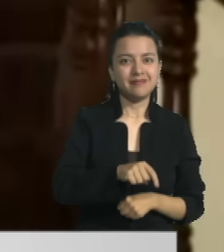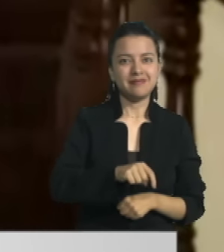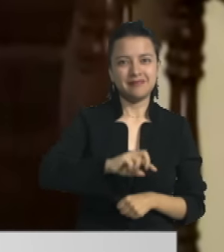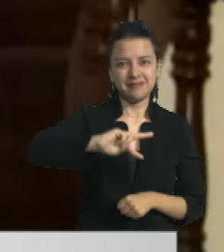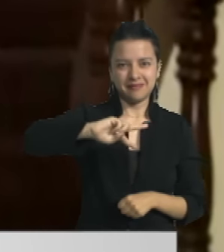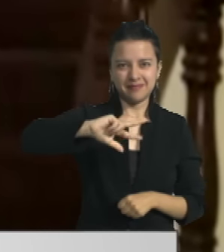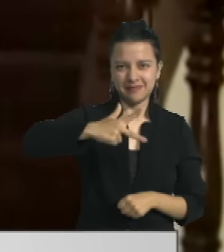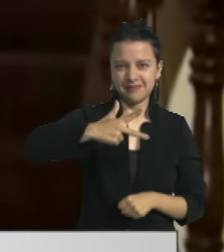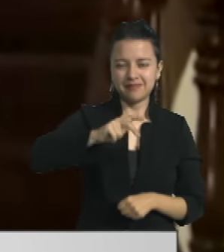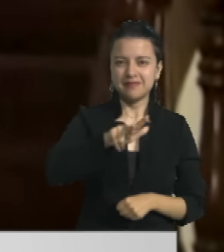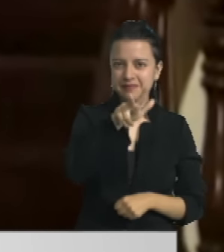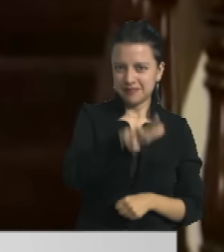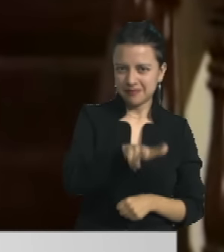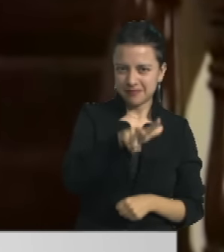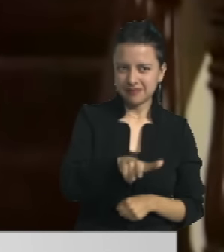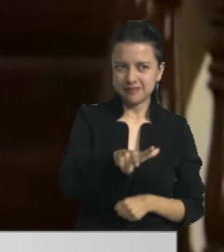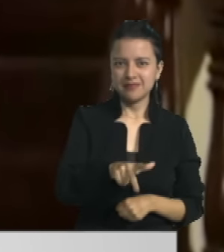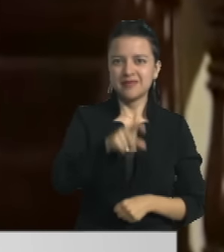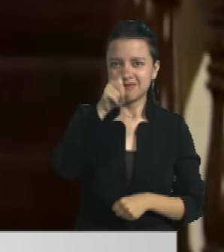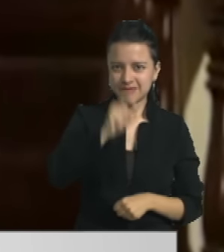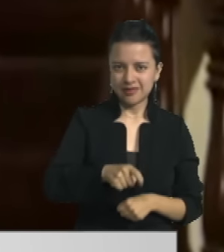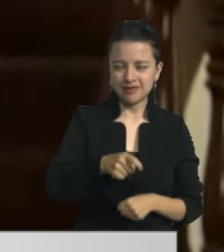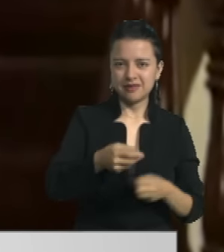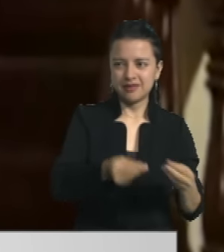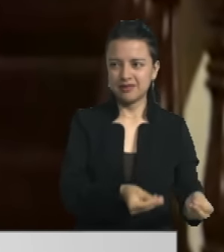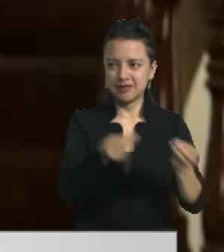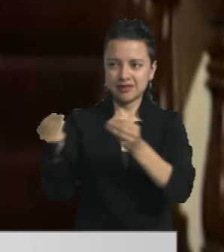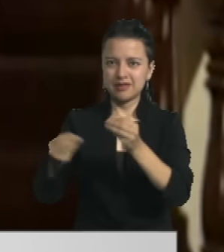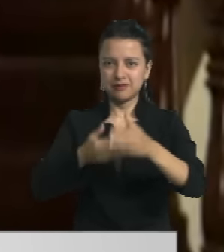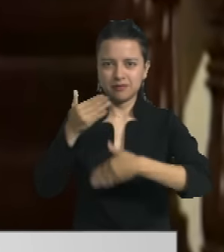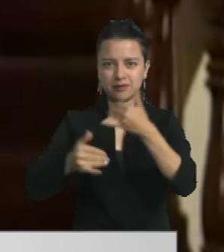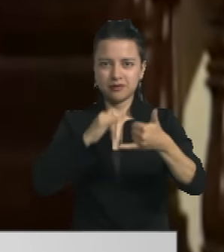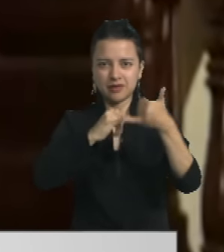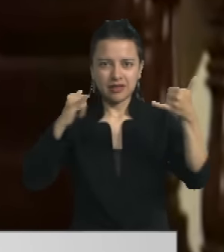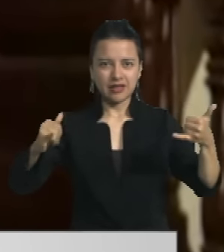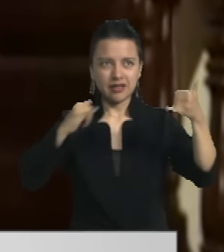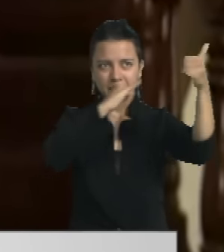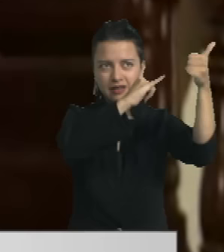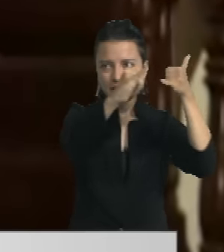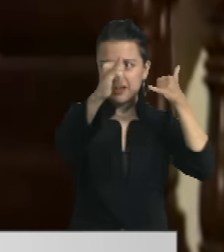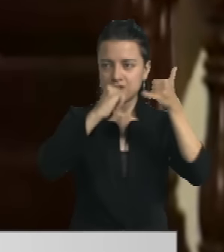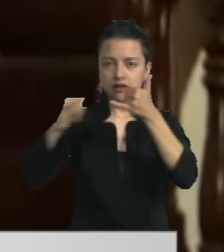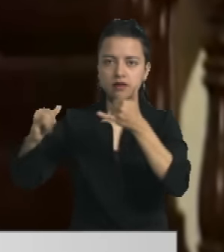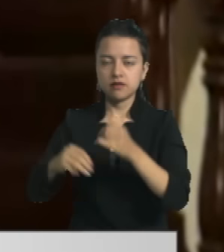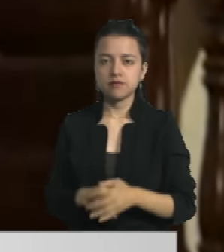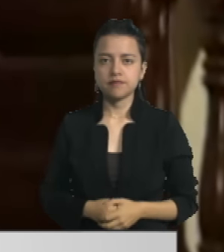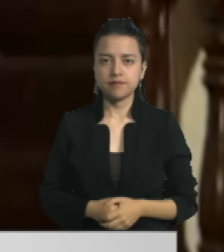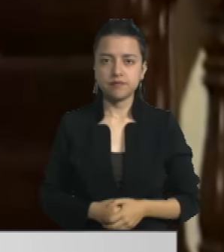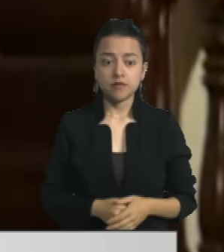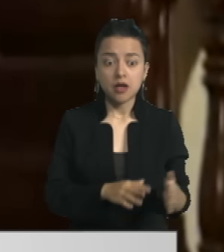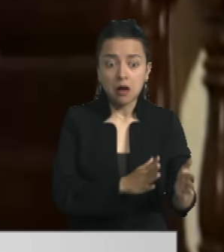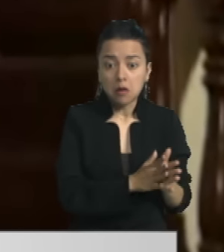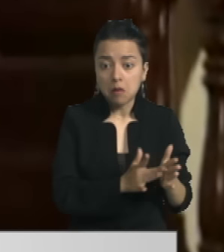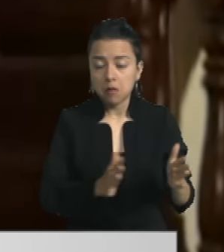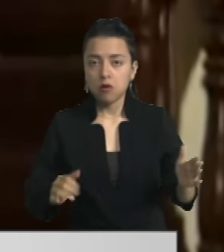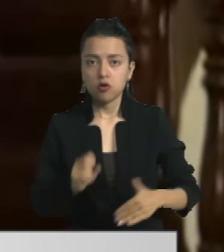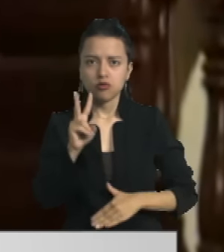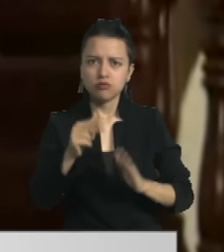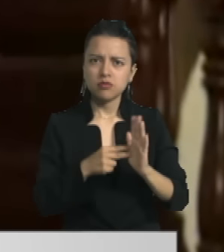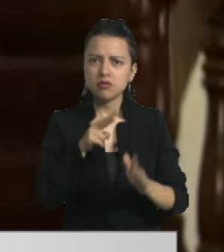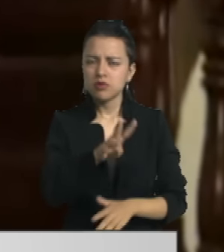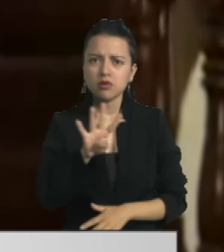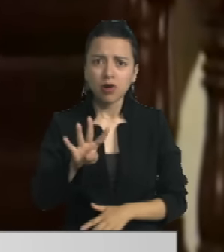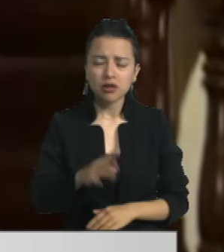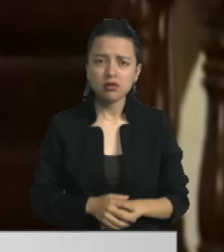toeso lado de redes y estamos en el año 24 y ahí estamos solamente en el 14 por versus un programado del